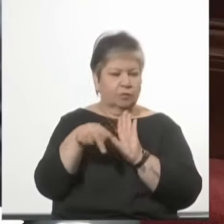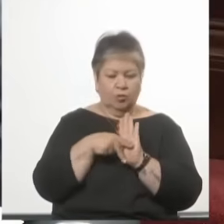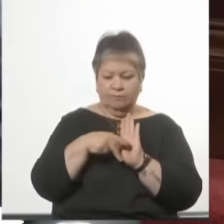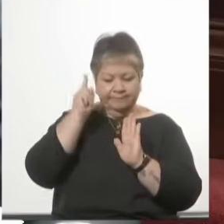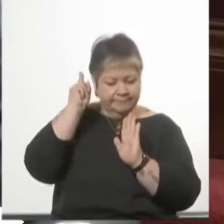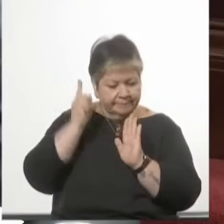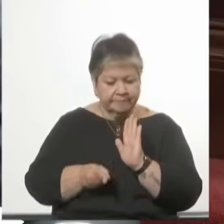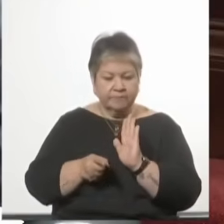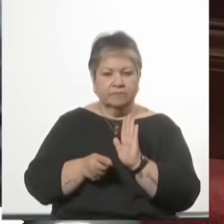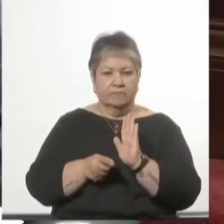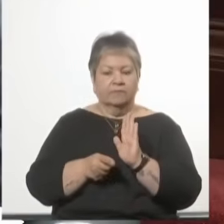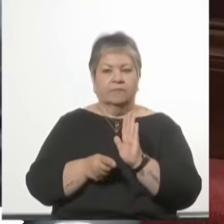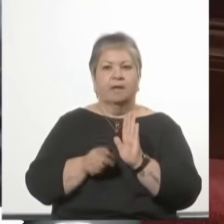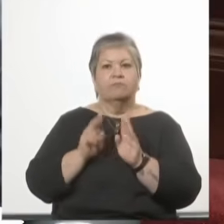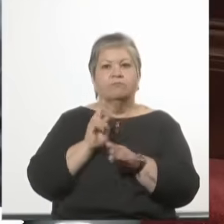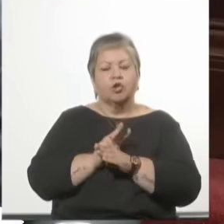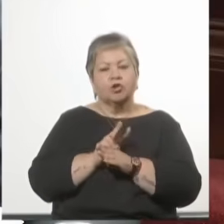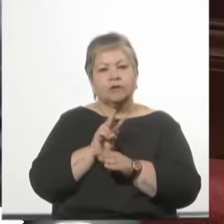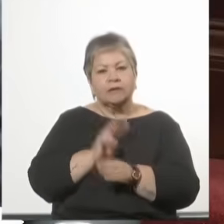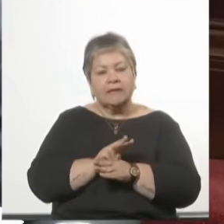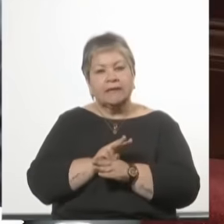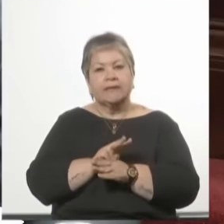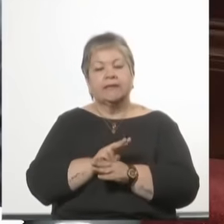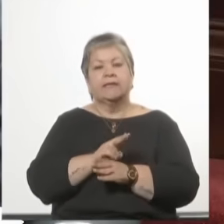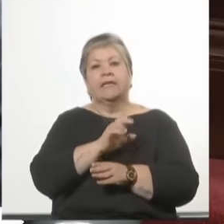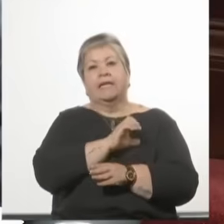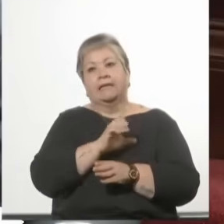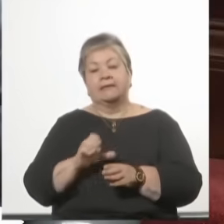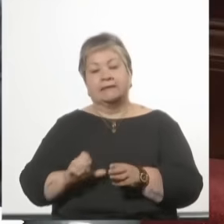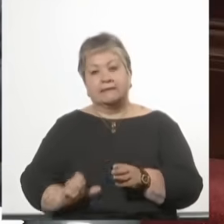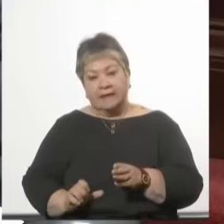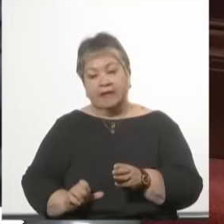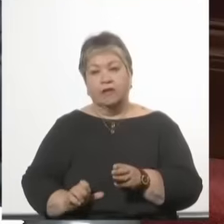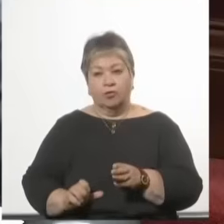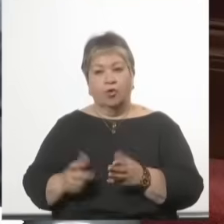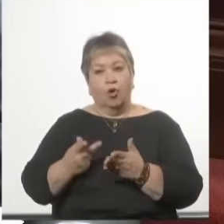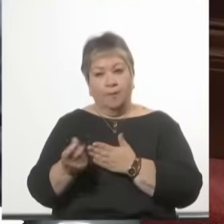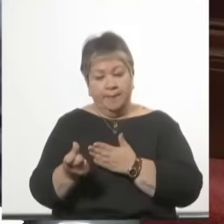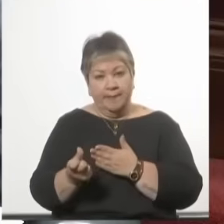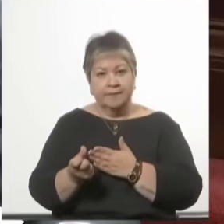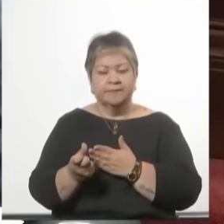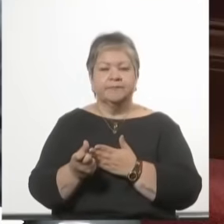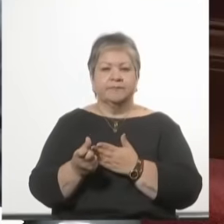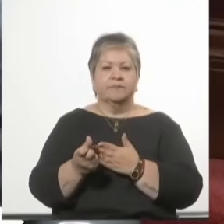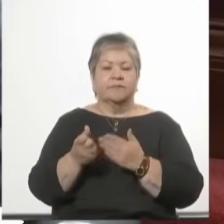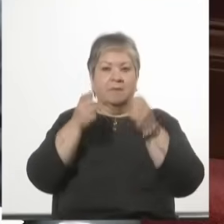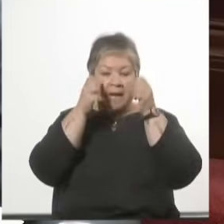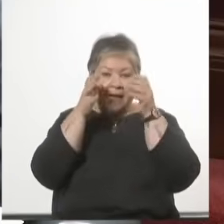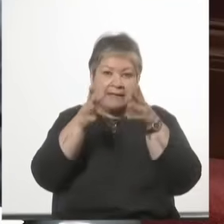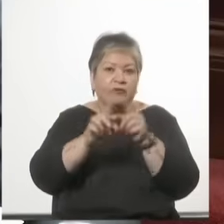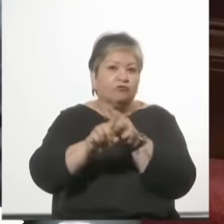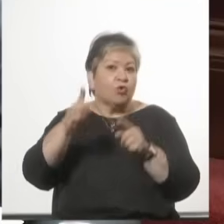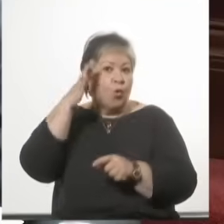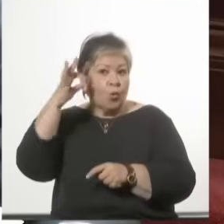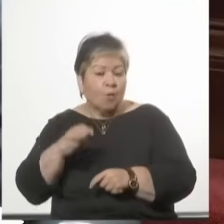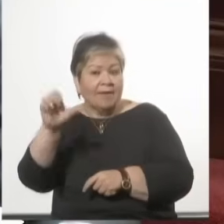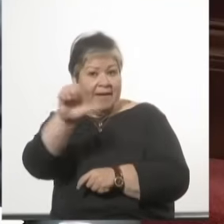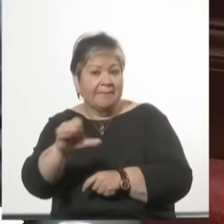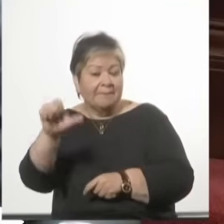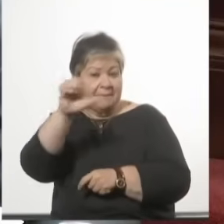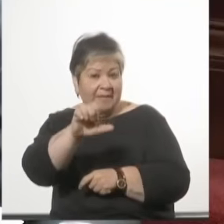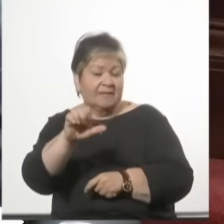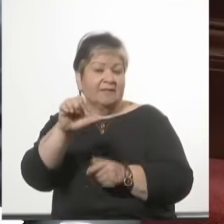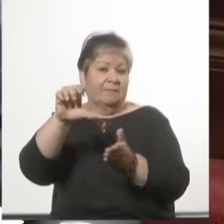de proteger el interés público comprometido en la contratación estatal, tratando de evitar los riesgos derivados del eventual incumplimiento de parte del